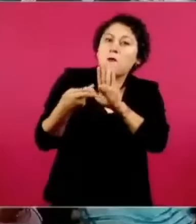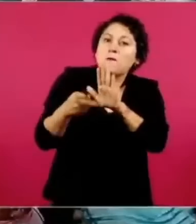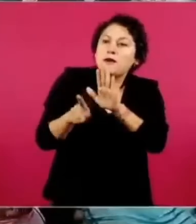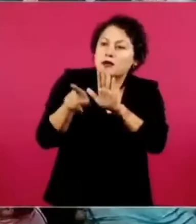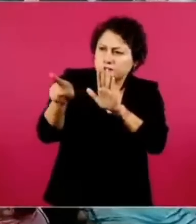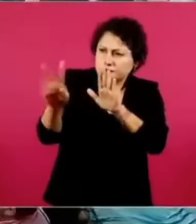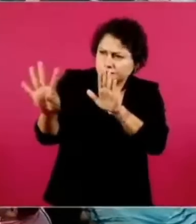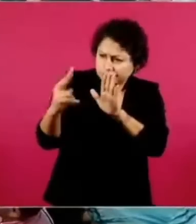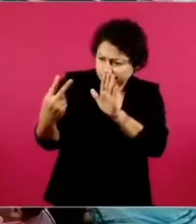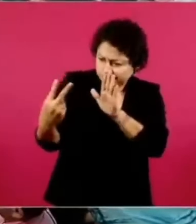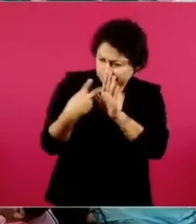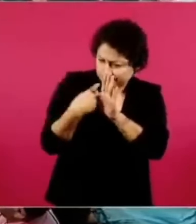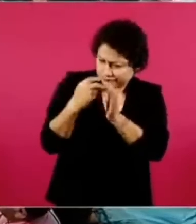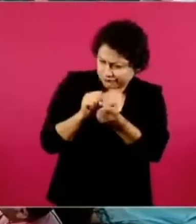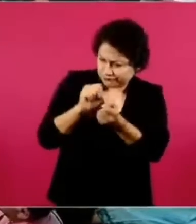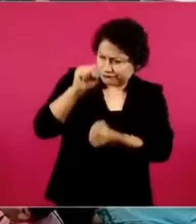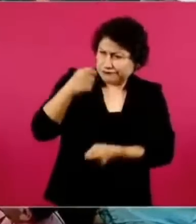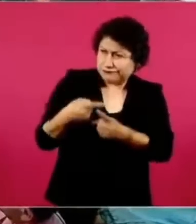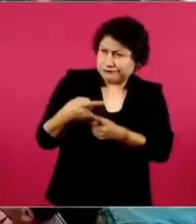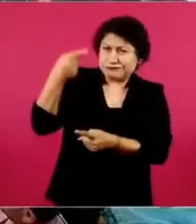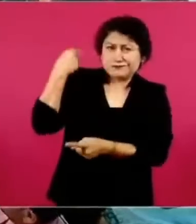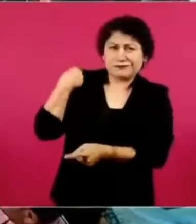muchos, porque esta es la labor